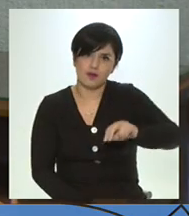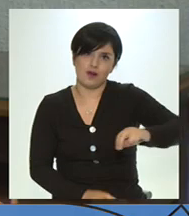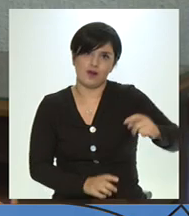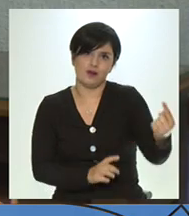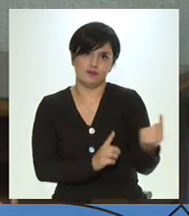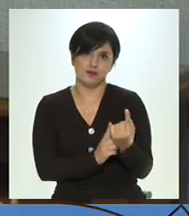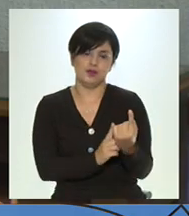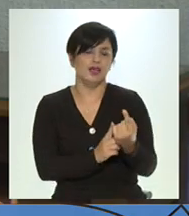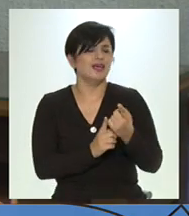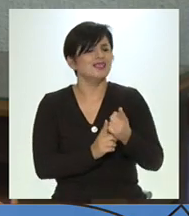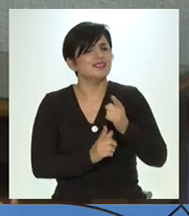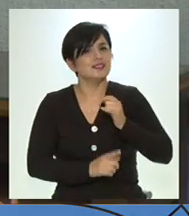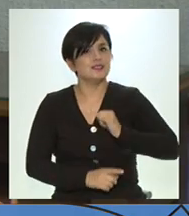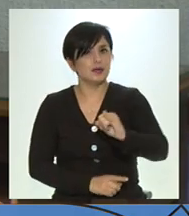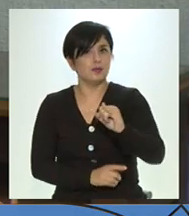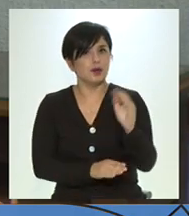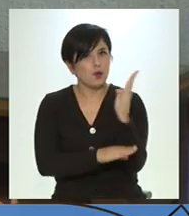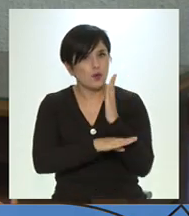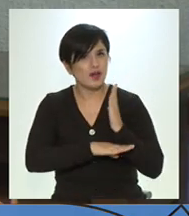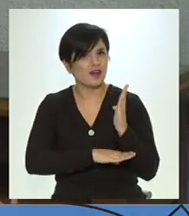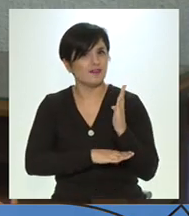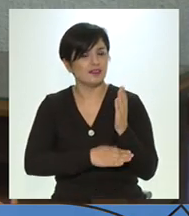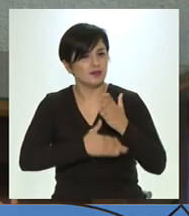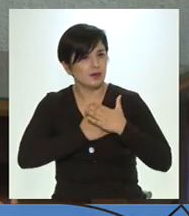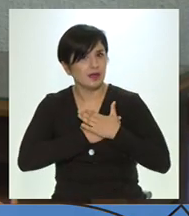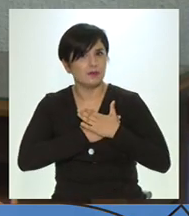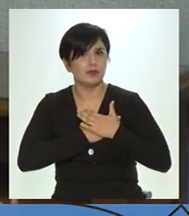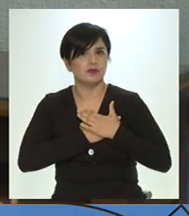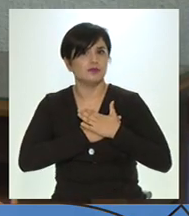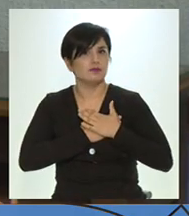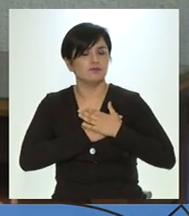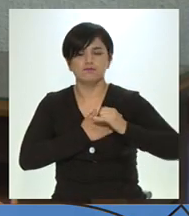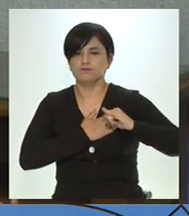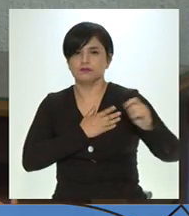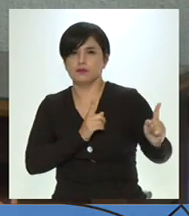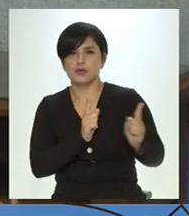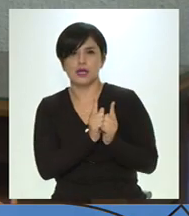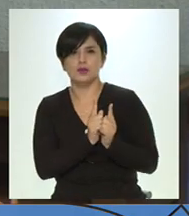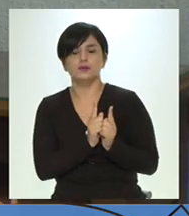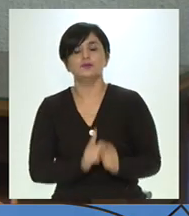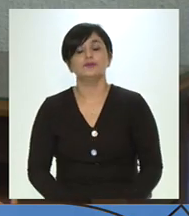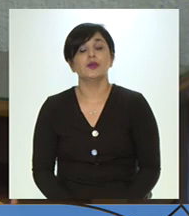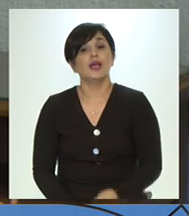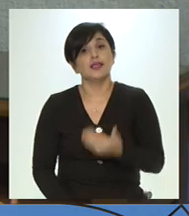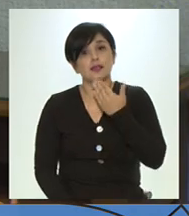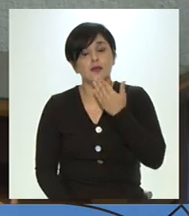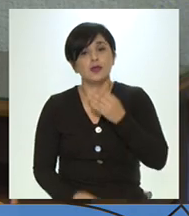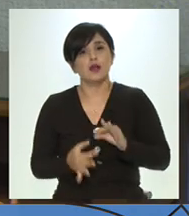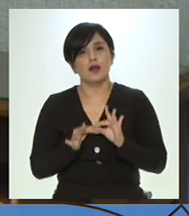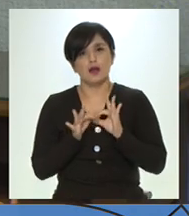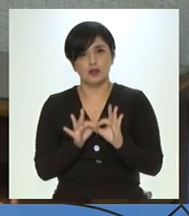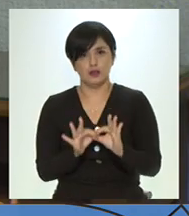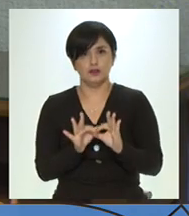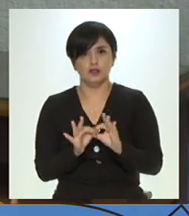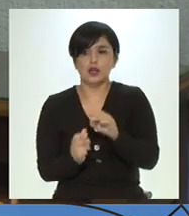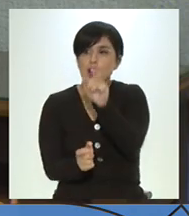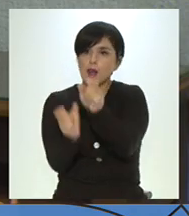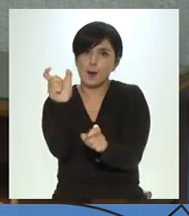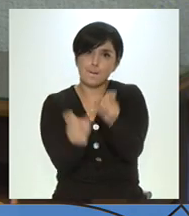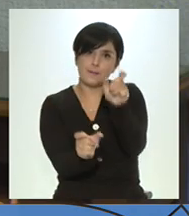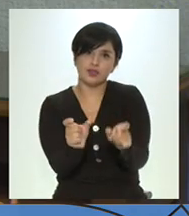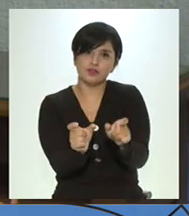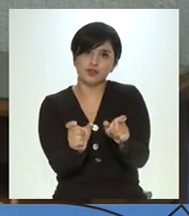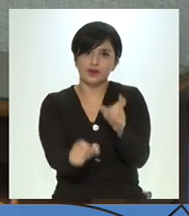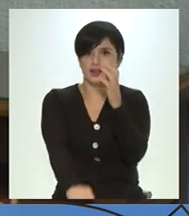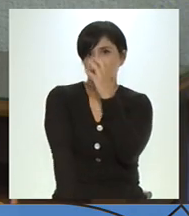un soporte crucial e incondicional quiero asimismo agradecer a las personas de la querida